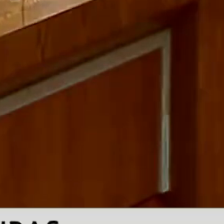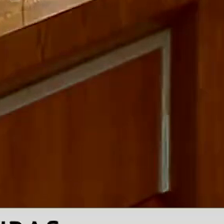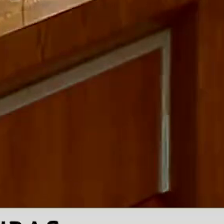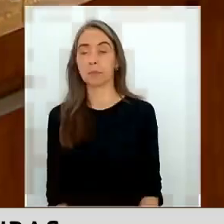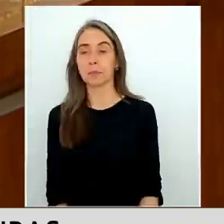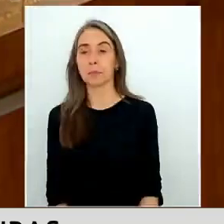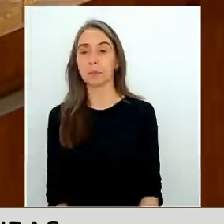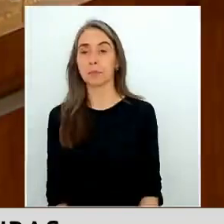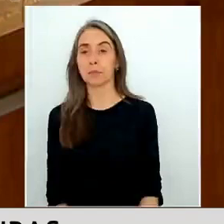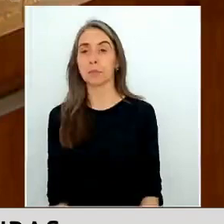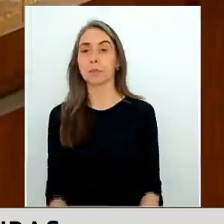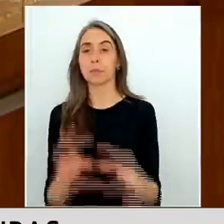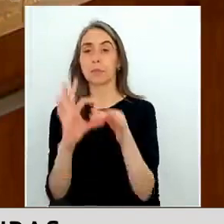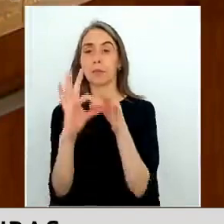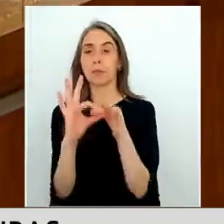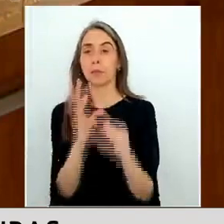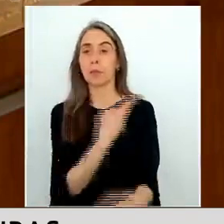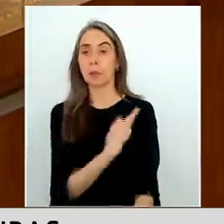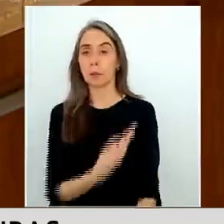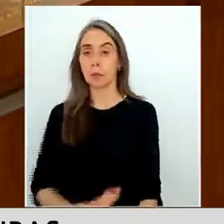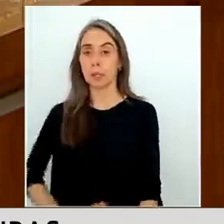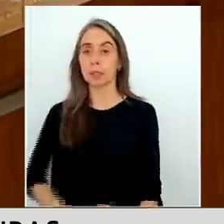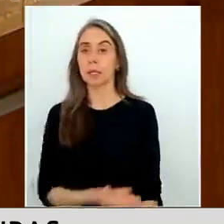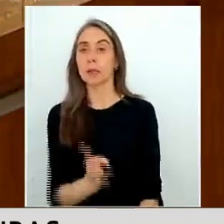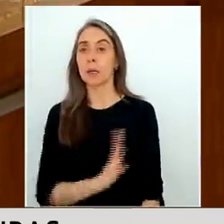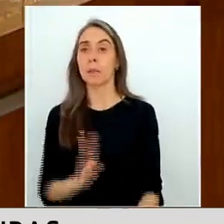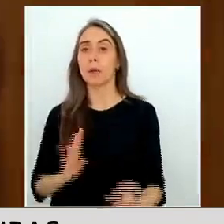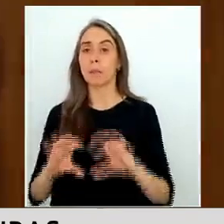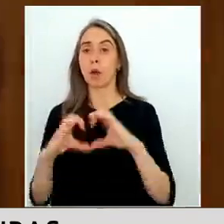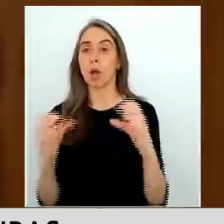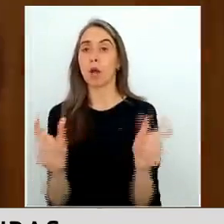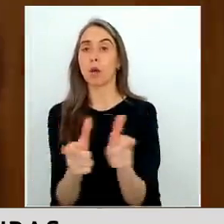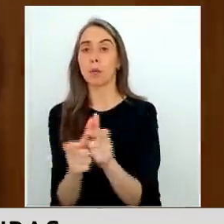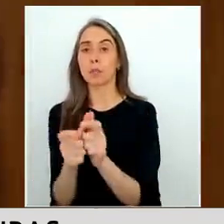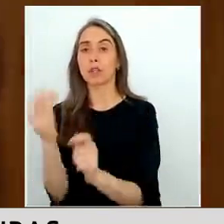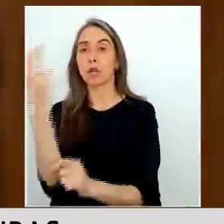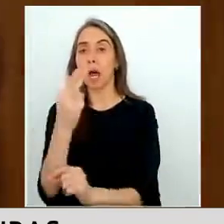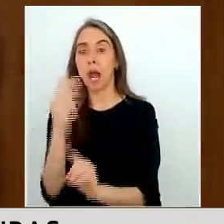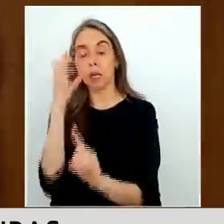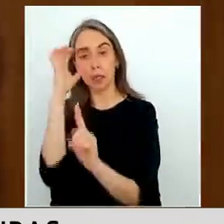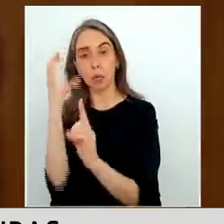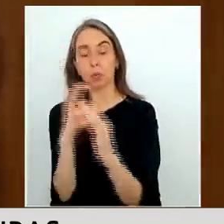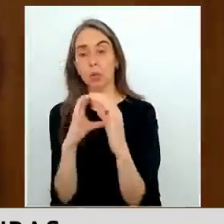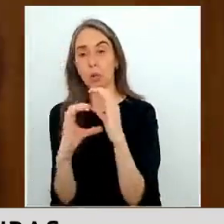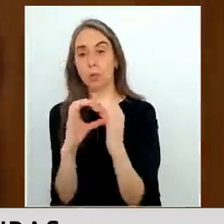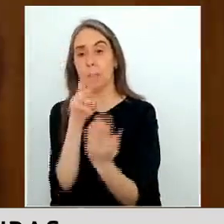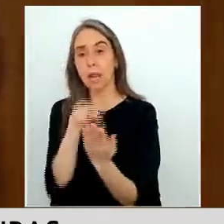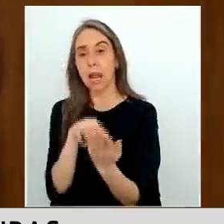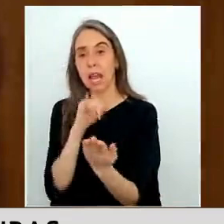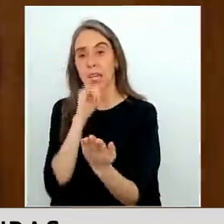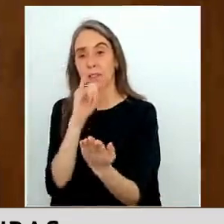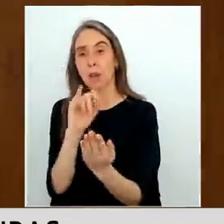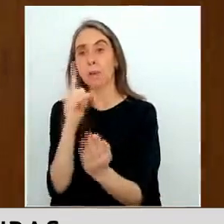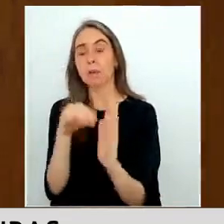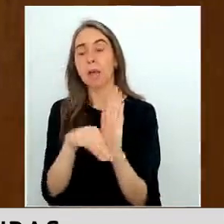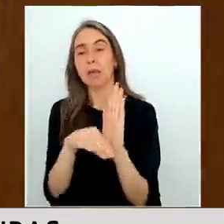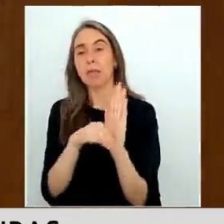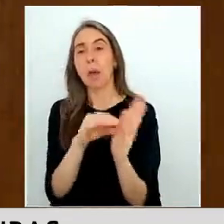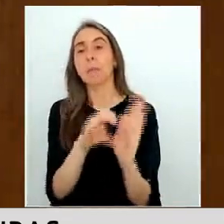Gracias presidente estimada cámara la comisión de culturas artes y comunicaciones viene a informar que en primer trámite constitucional y primero